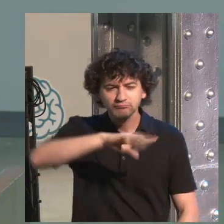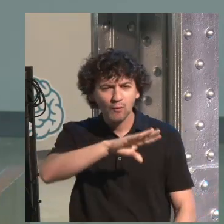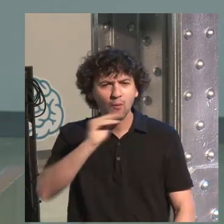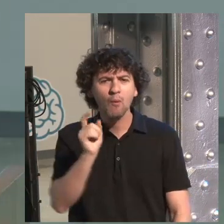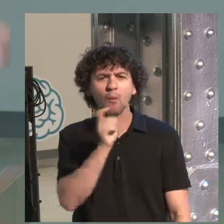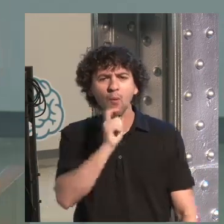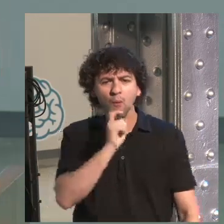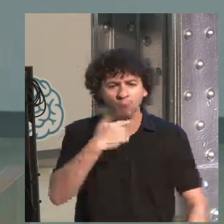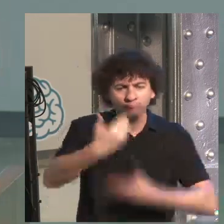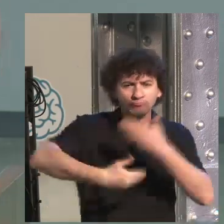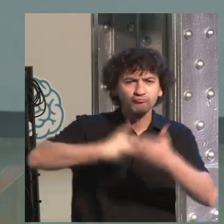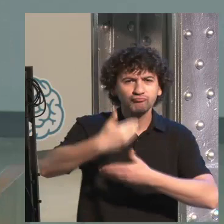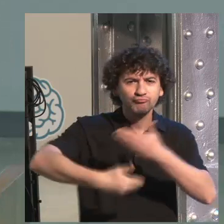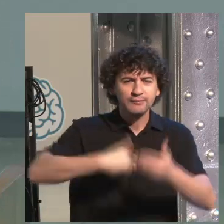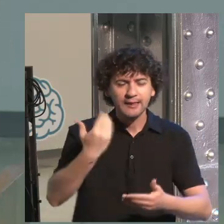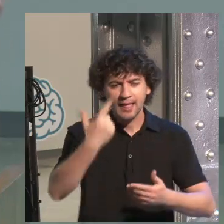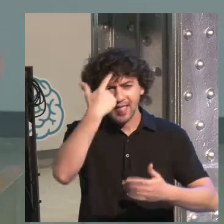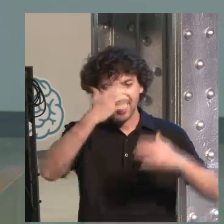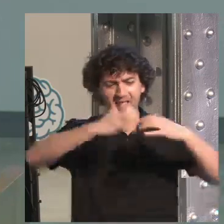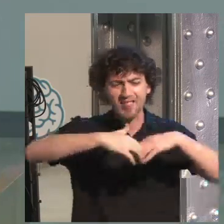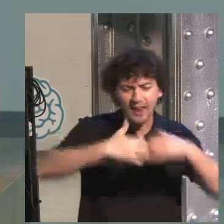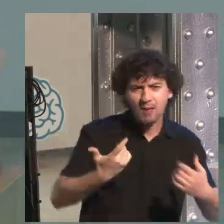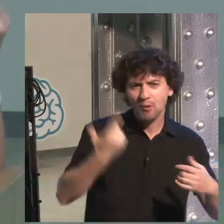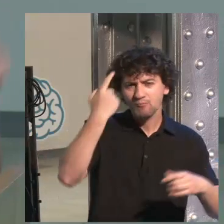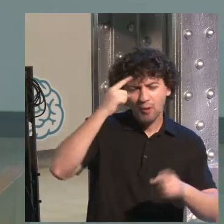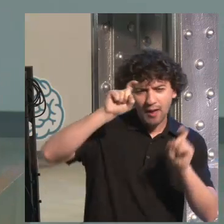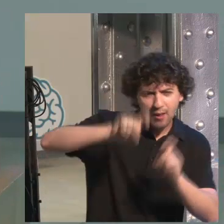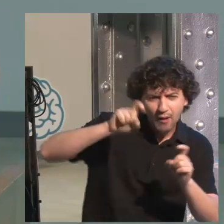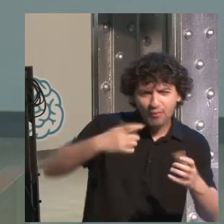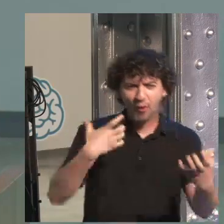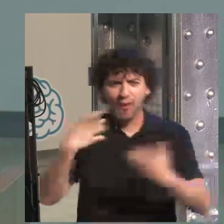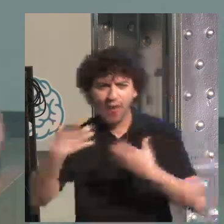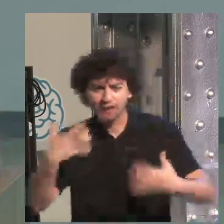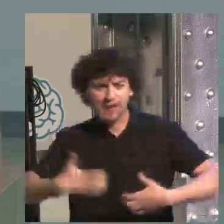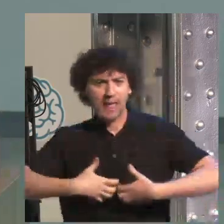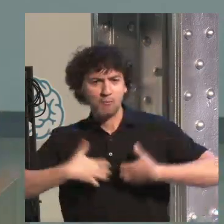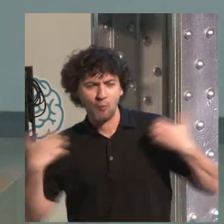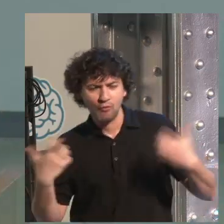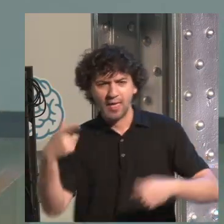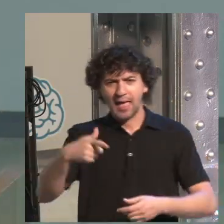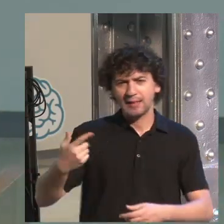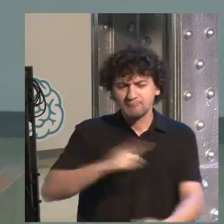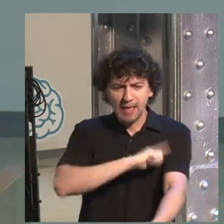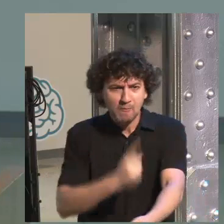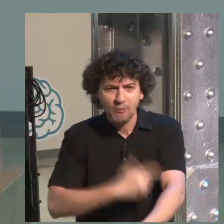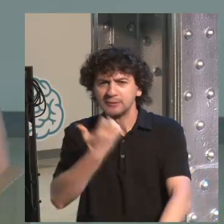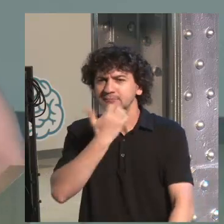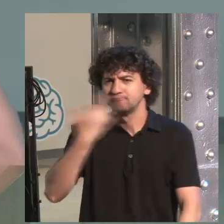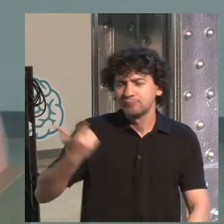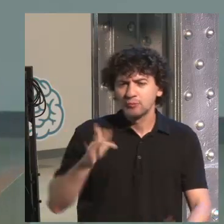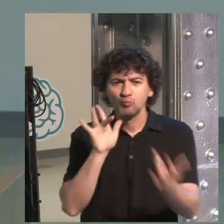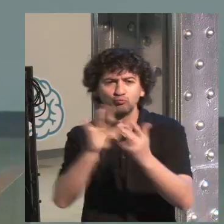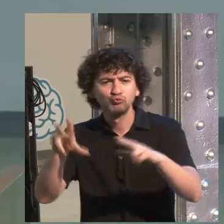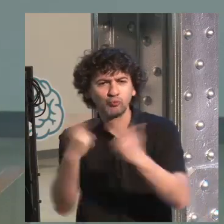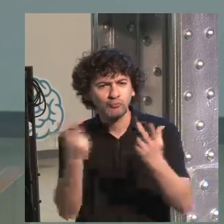a vincular el cerebro con arte, educación, cultura, emoción, ejercicio, relaciones sociales. Como digo, estamos ante una